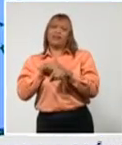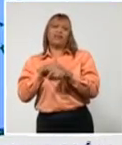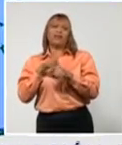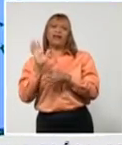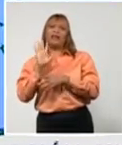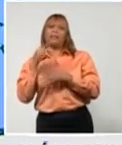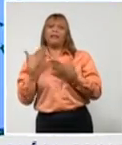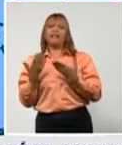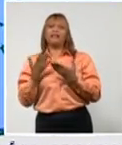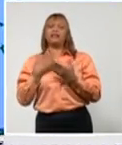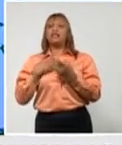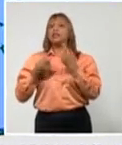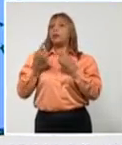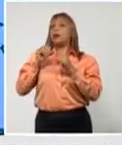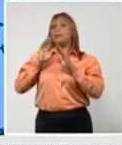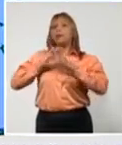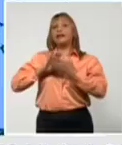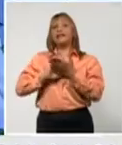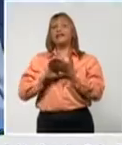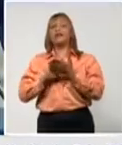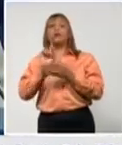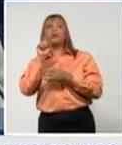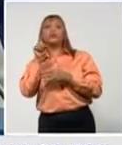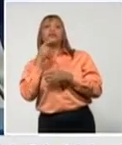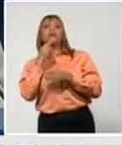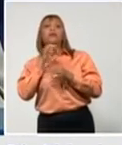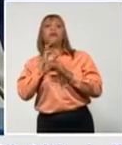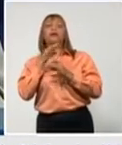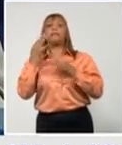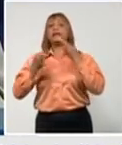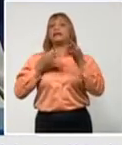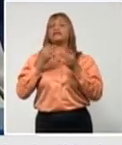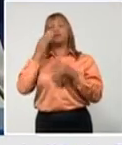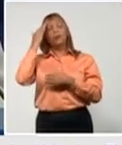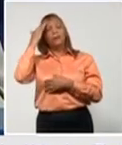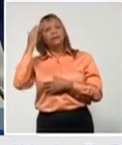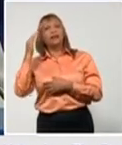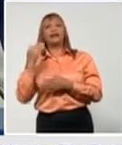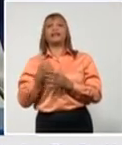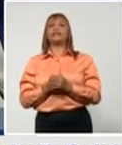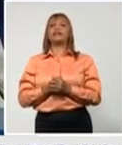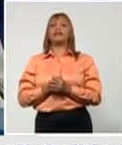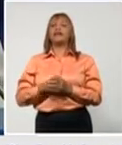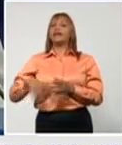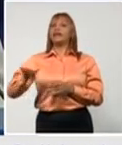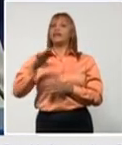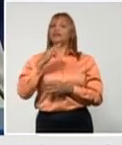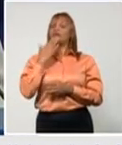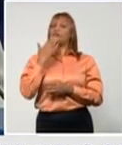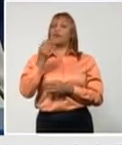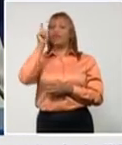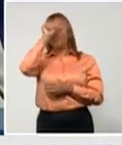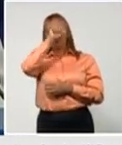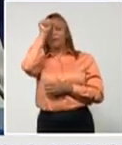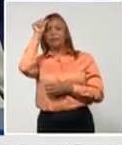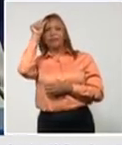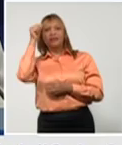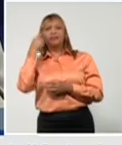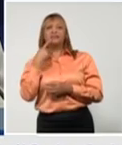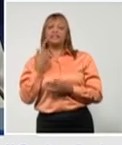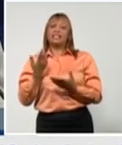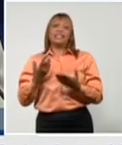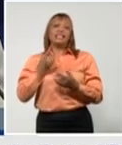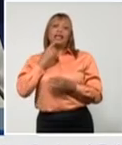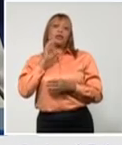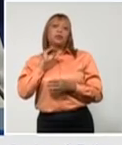despedirnos. Si usted no tiene alguna última precisión. No, agradecer y que tengan un buen domingo. Ya no puedo decir como